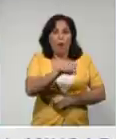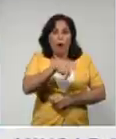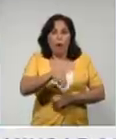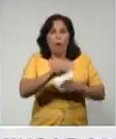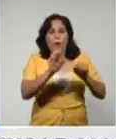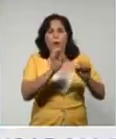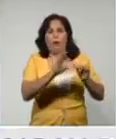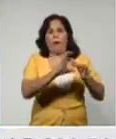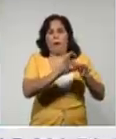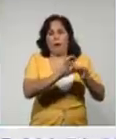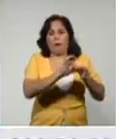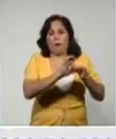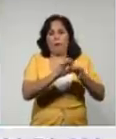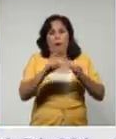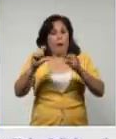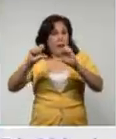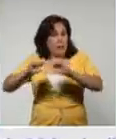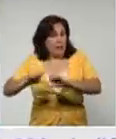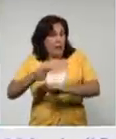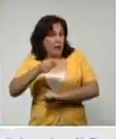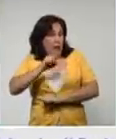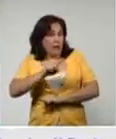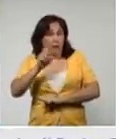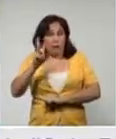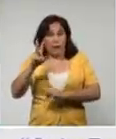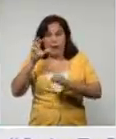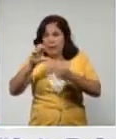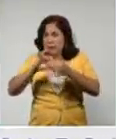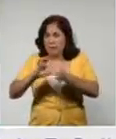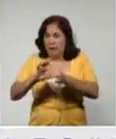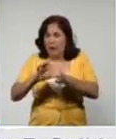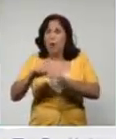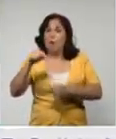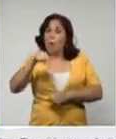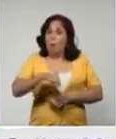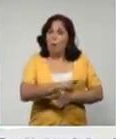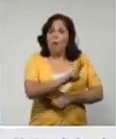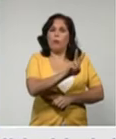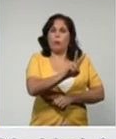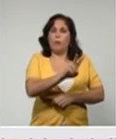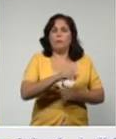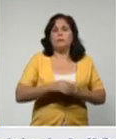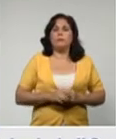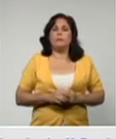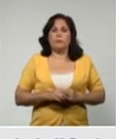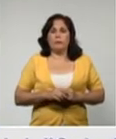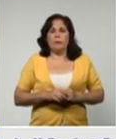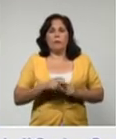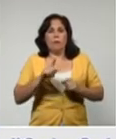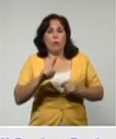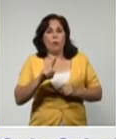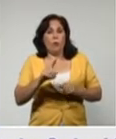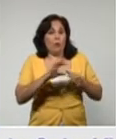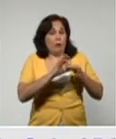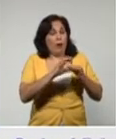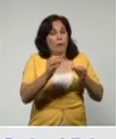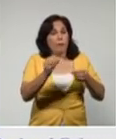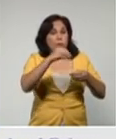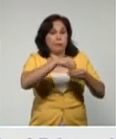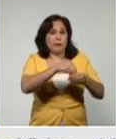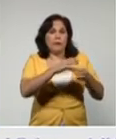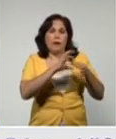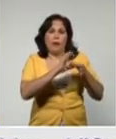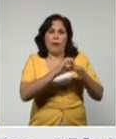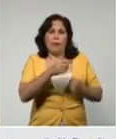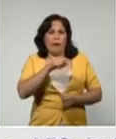grave. No obstante, se incorporó una nueva paciente al estado de grave ayer. Ahí yo